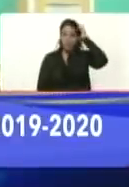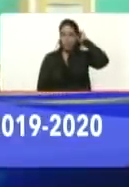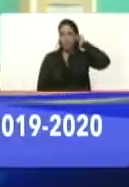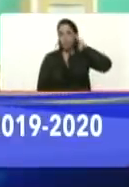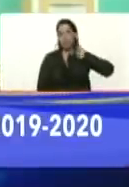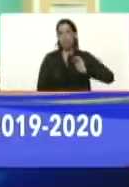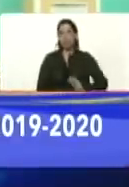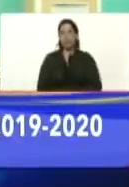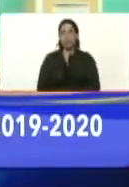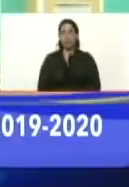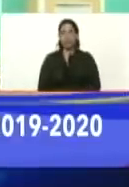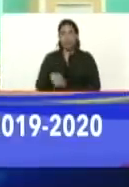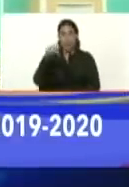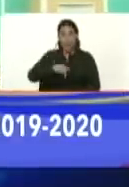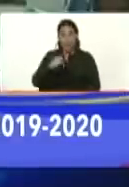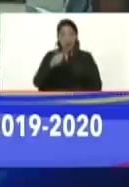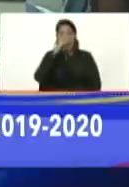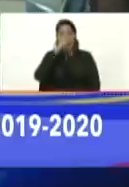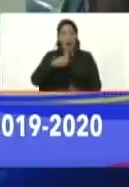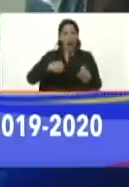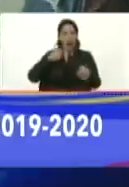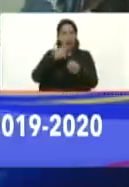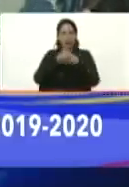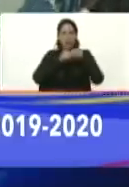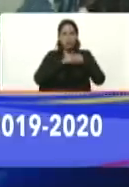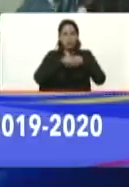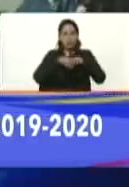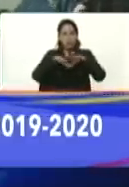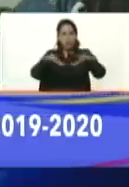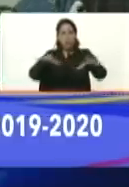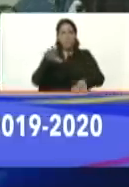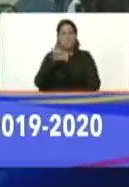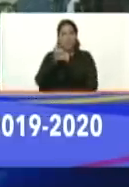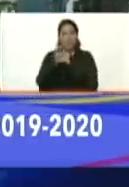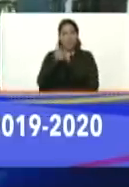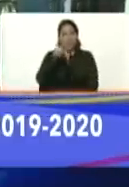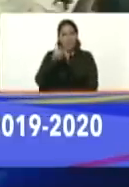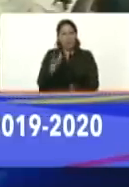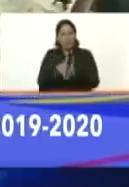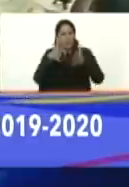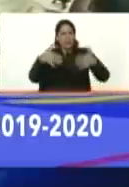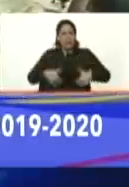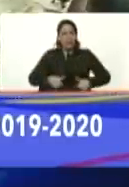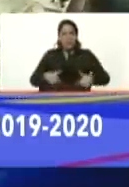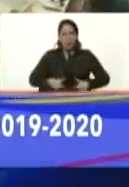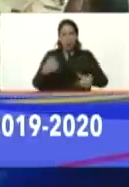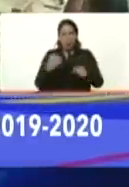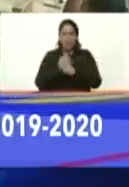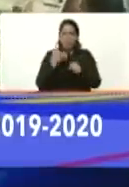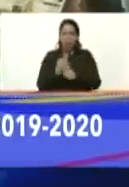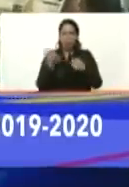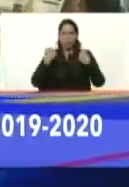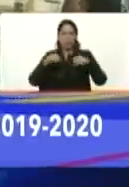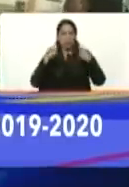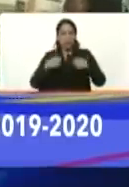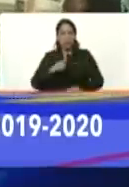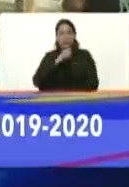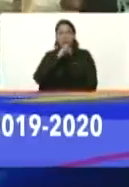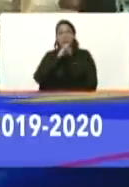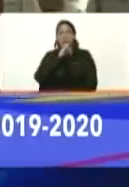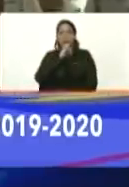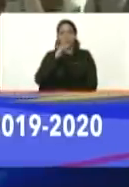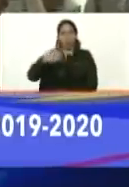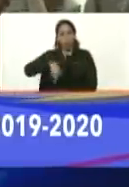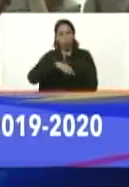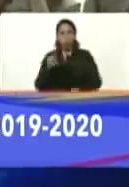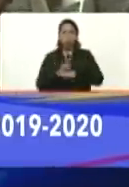este año se ha distribuido por todo el país estamos haciendo este gran esfuerzo usted sabe la logística lo que nos cuesta estamos